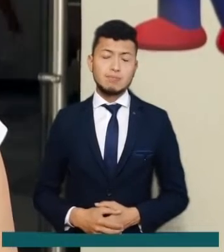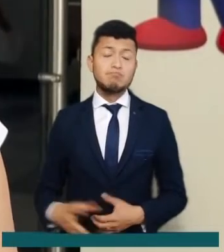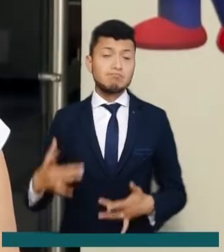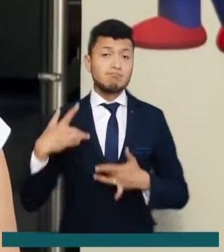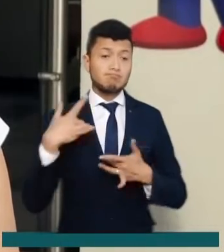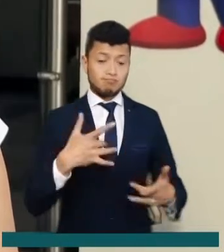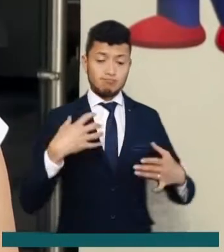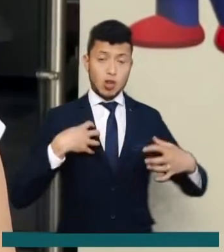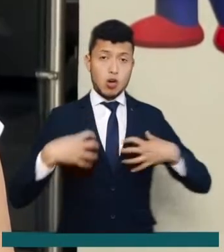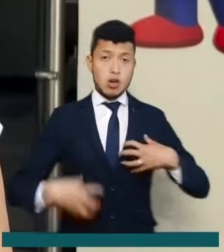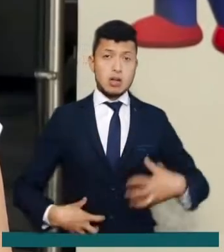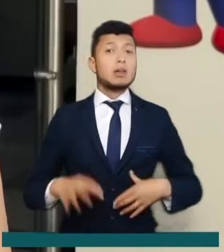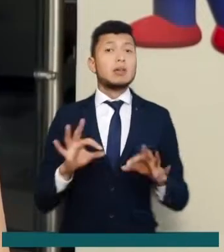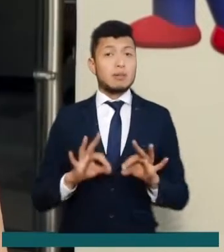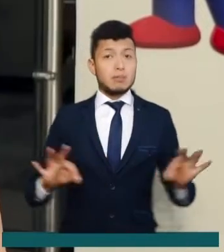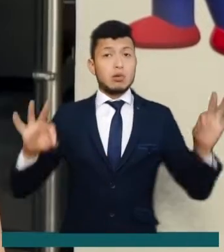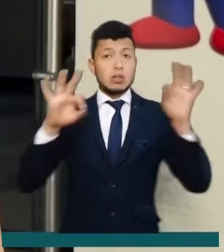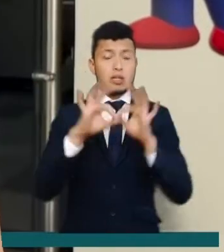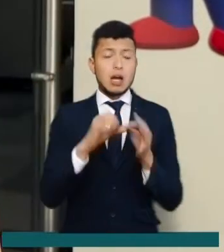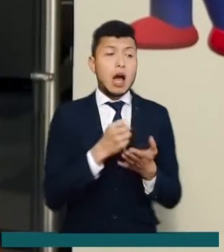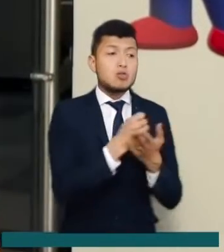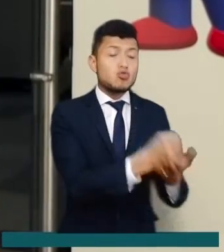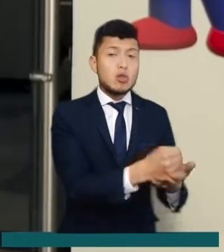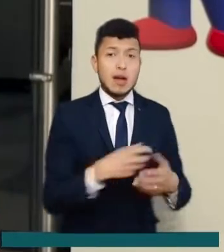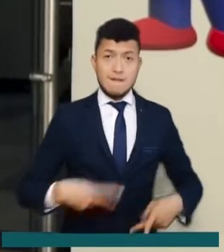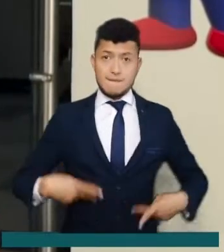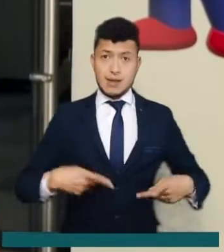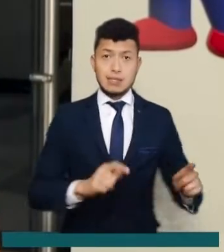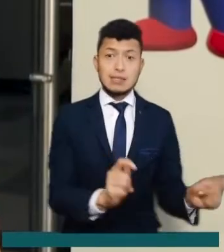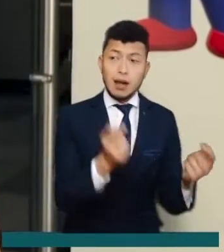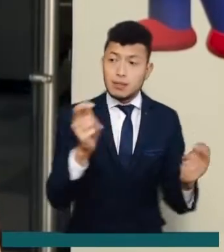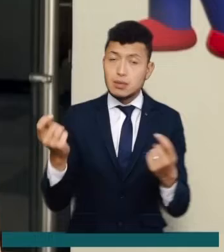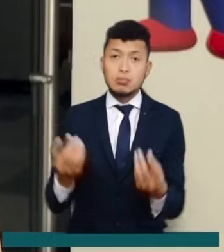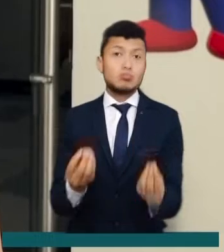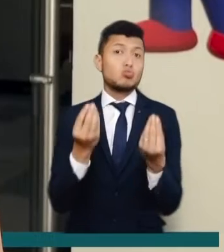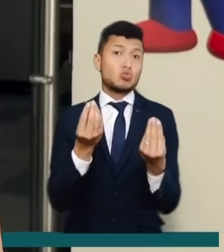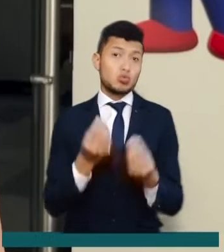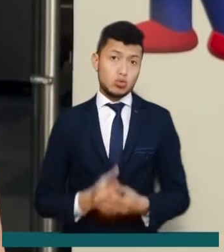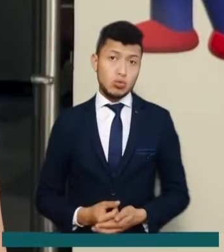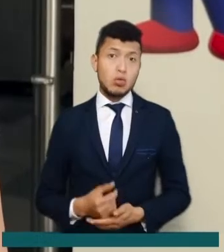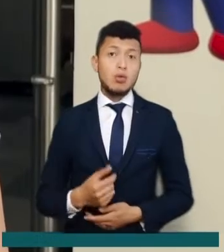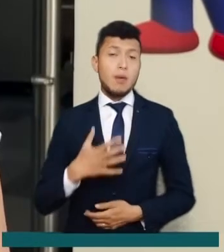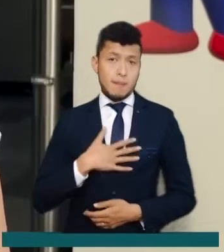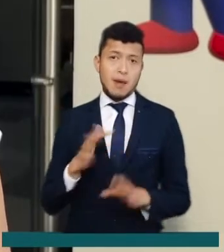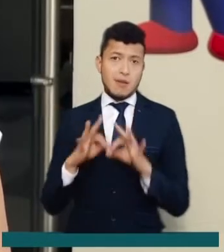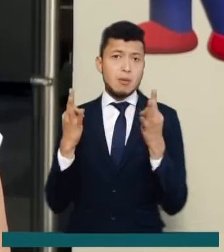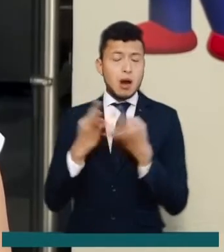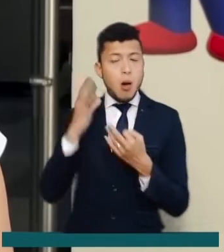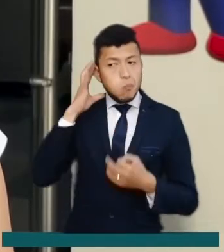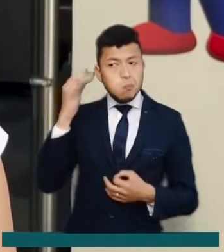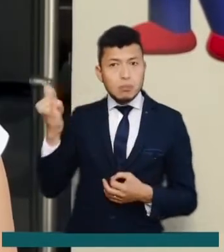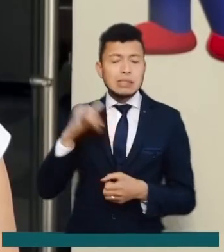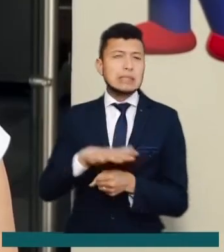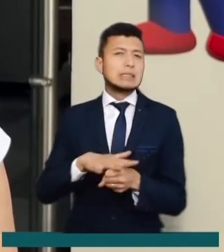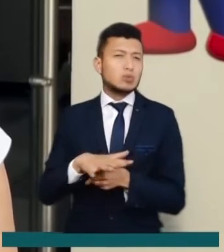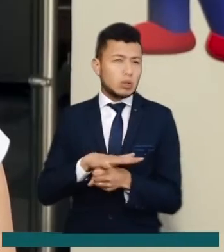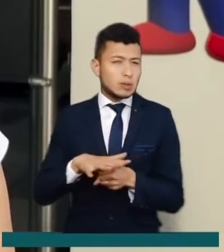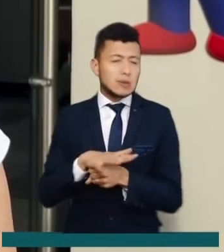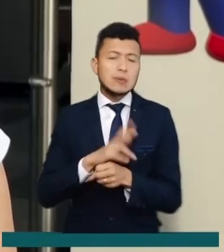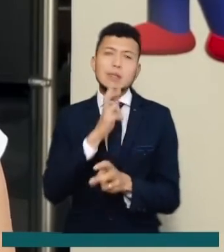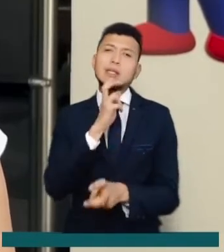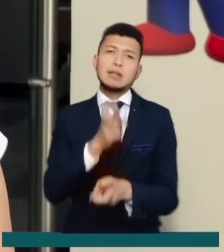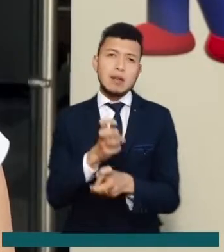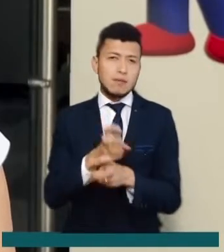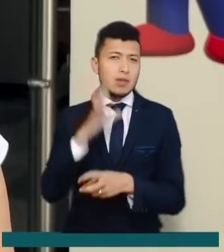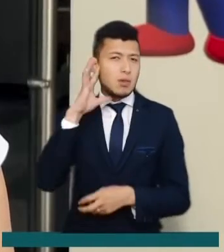de la donación de órganos es muy importante porque ayuda a salvar muchas vidas. Tengo mi familiar acá, está pasando por